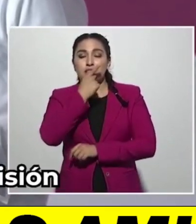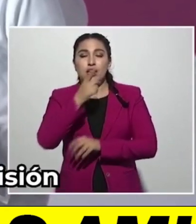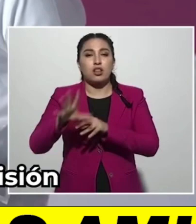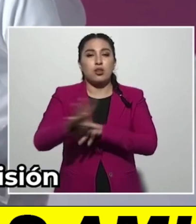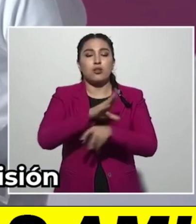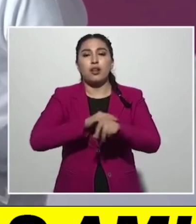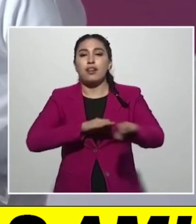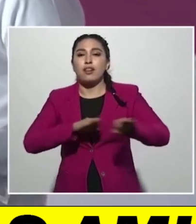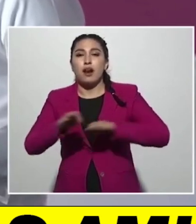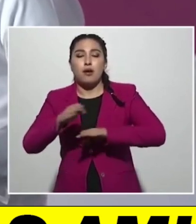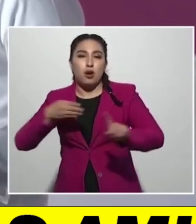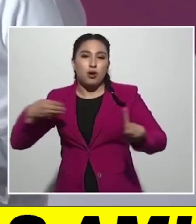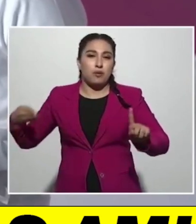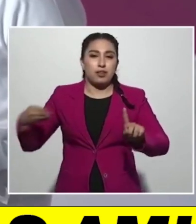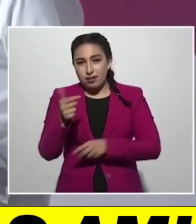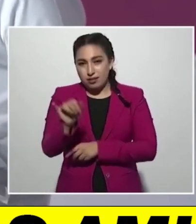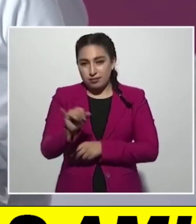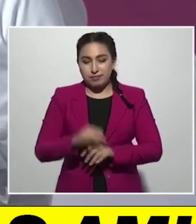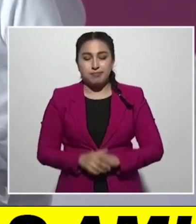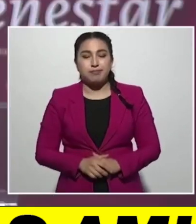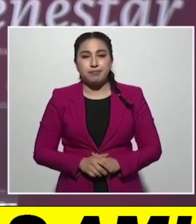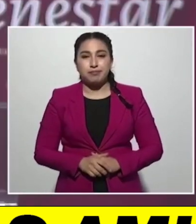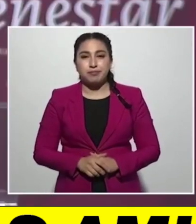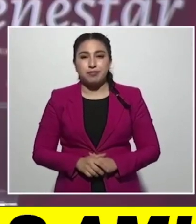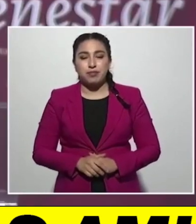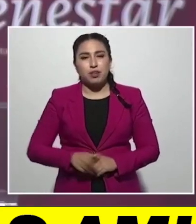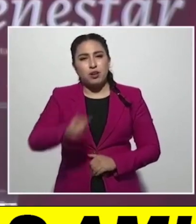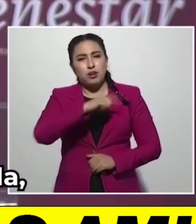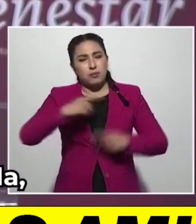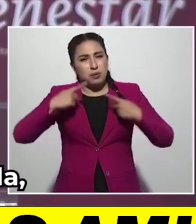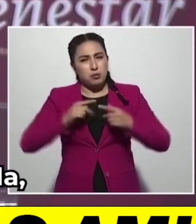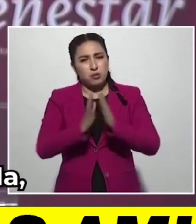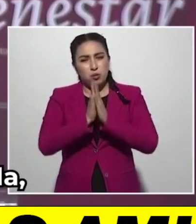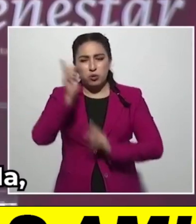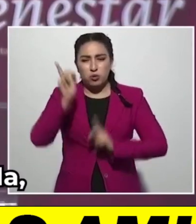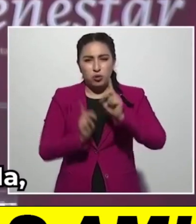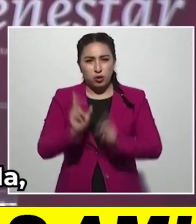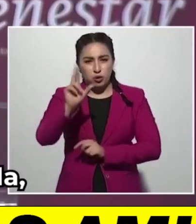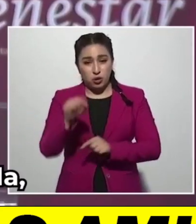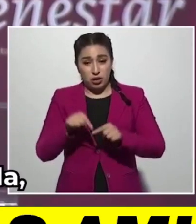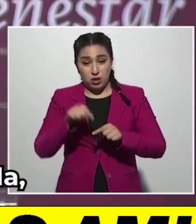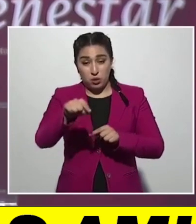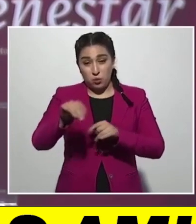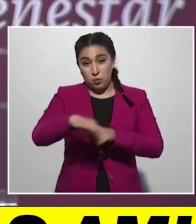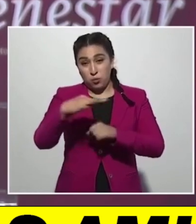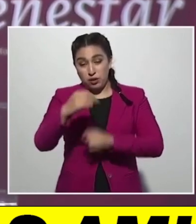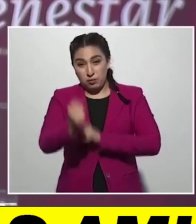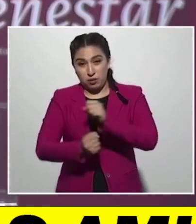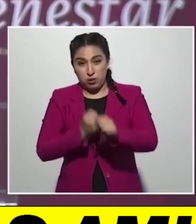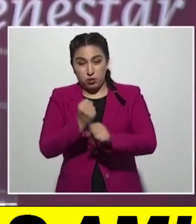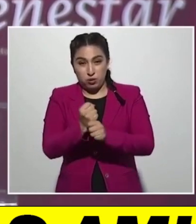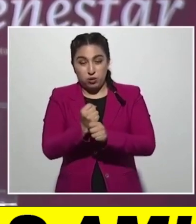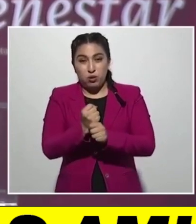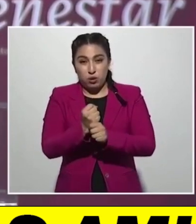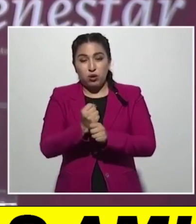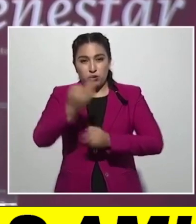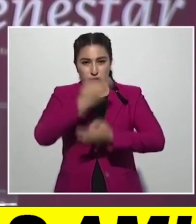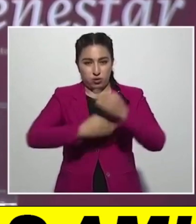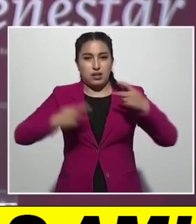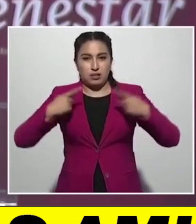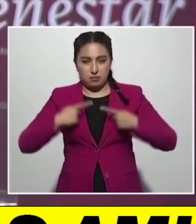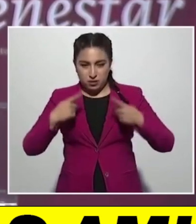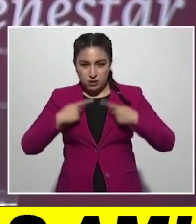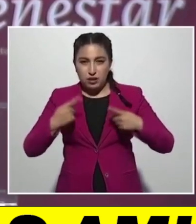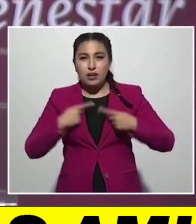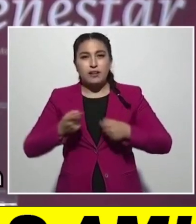y la visión de esta administración. Que nadie tenga duda que en este año que nos queda, las y los que formamos